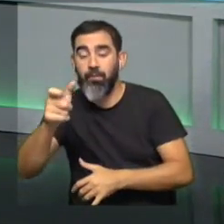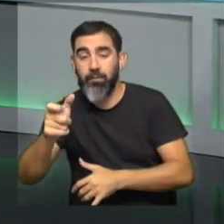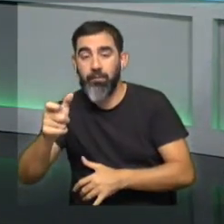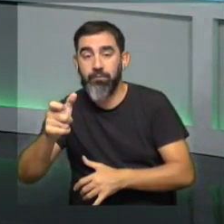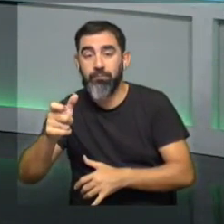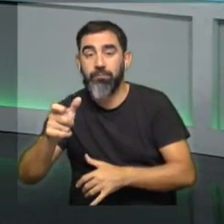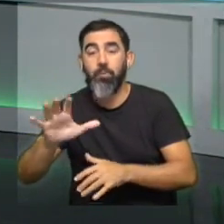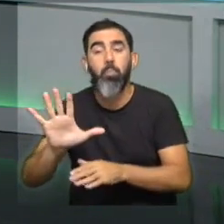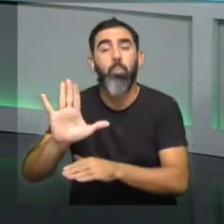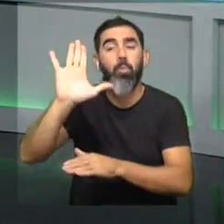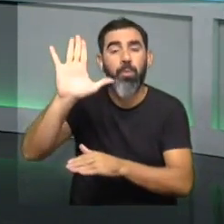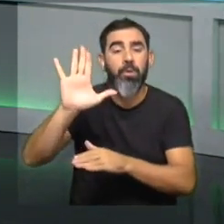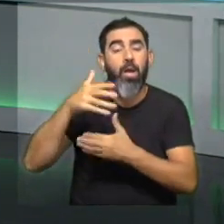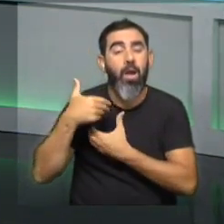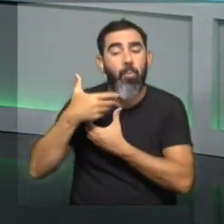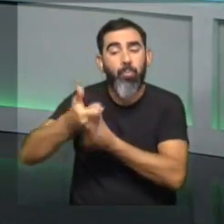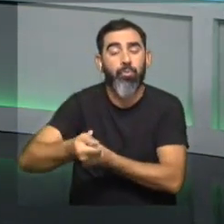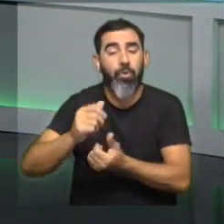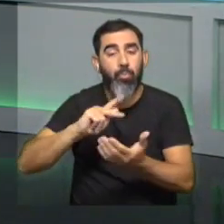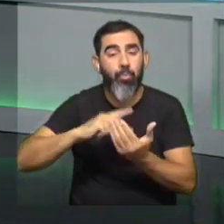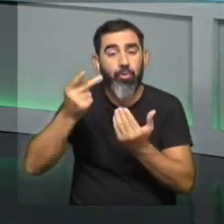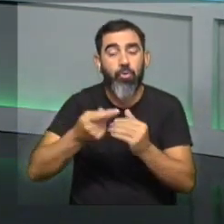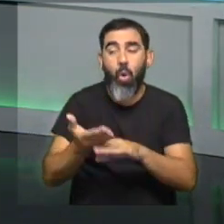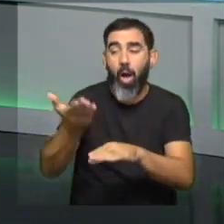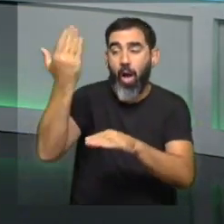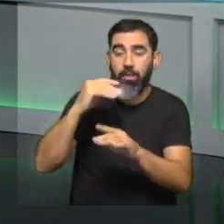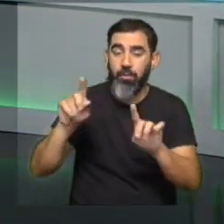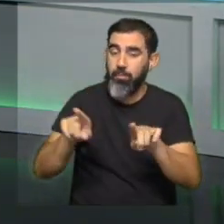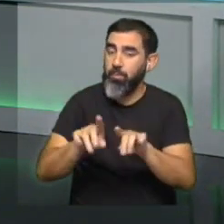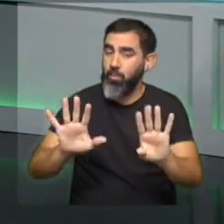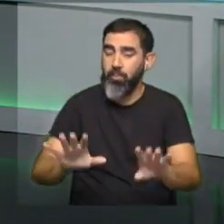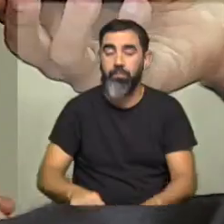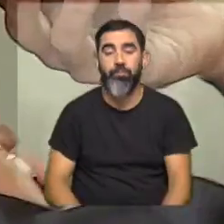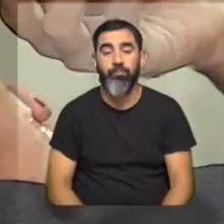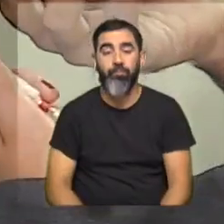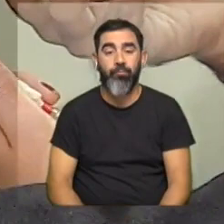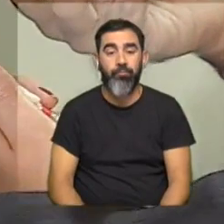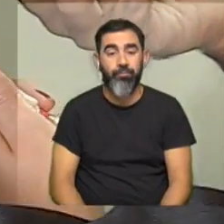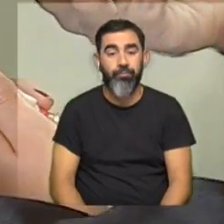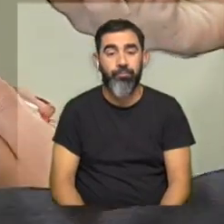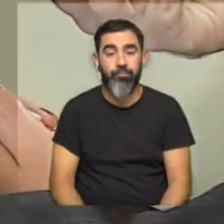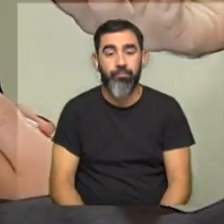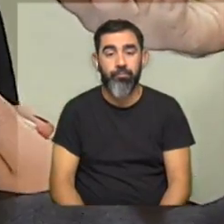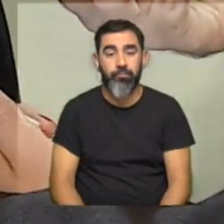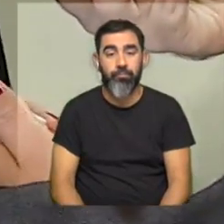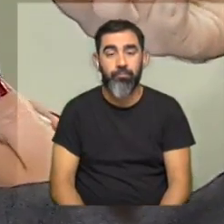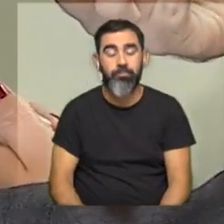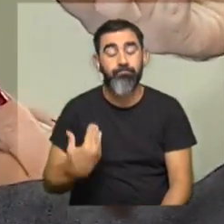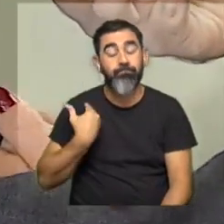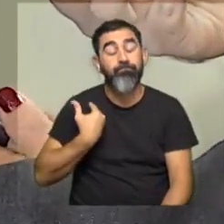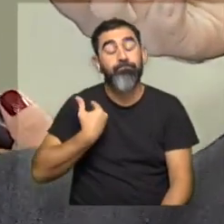que se había comprometido a acompañar el proyecto tal cual venía del Poder Ejecutivo. En primer lugar,